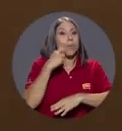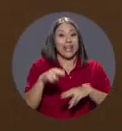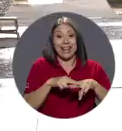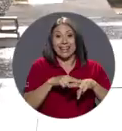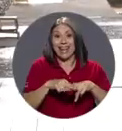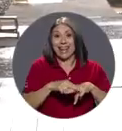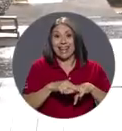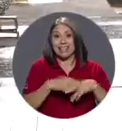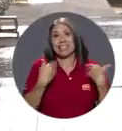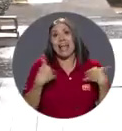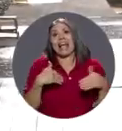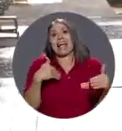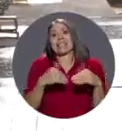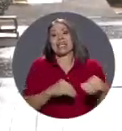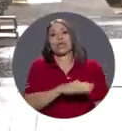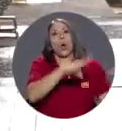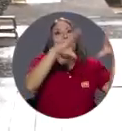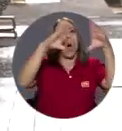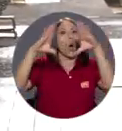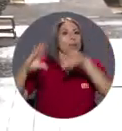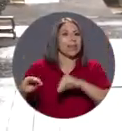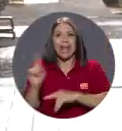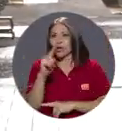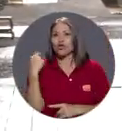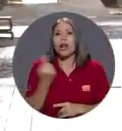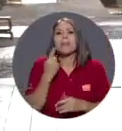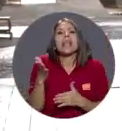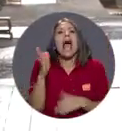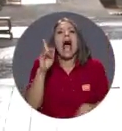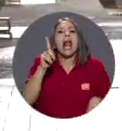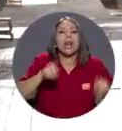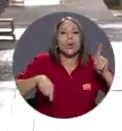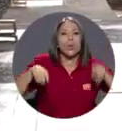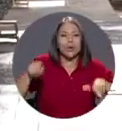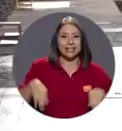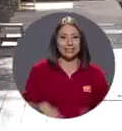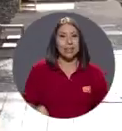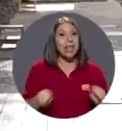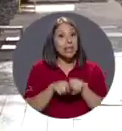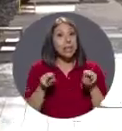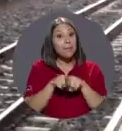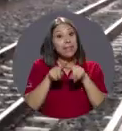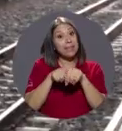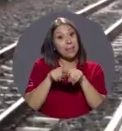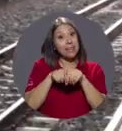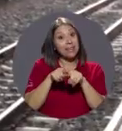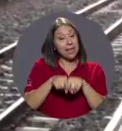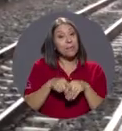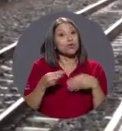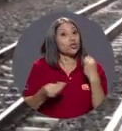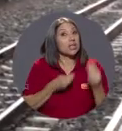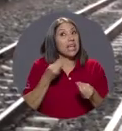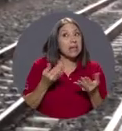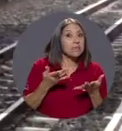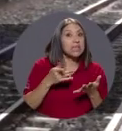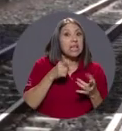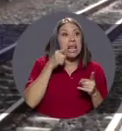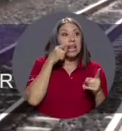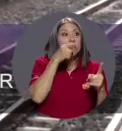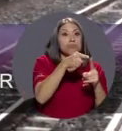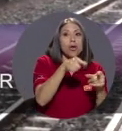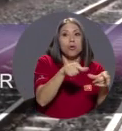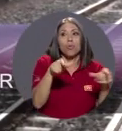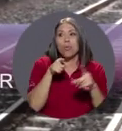funcionar prácticamente todo el día, no únicamente en horas pico, y dependiendo de la línea que tengamos, va a tener frecuencias de 5 o 10